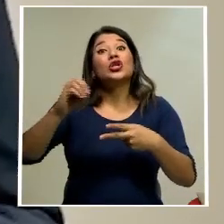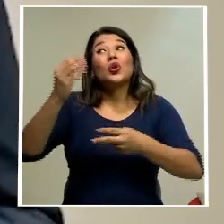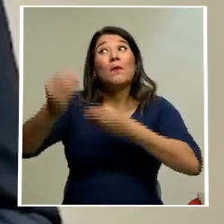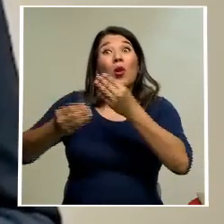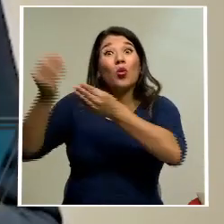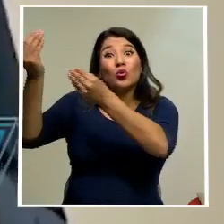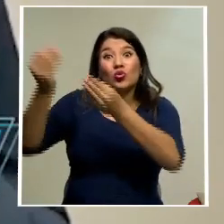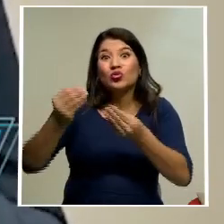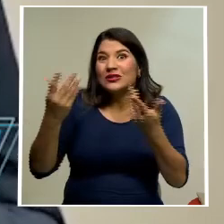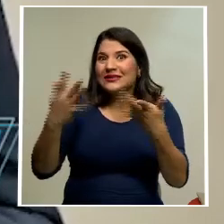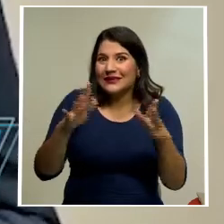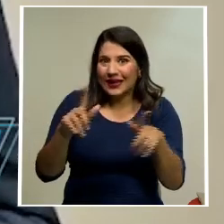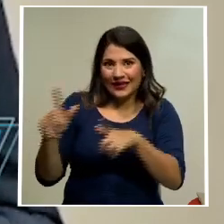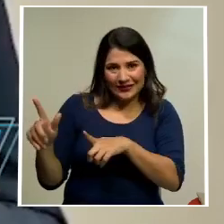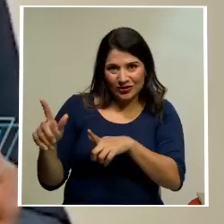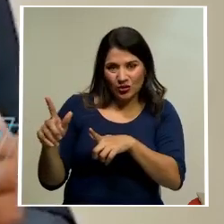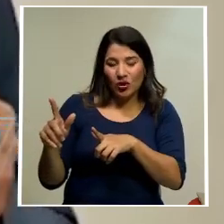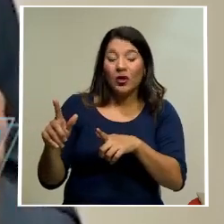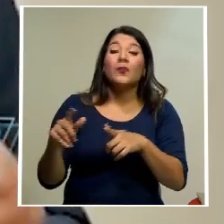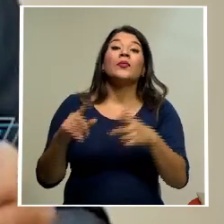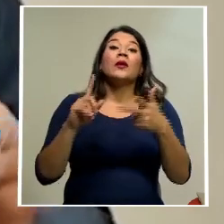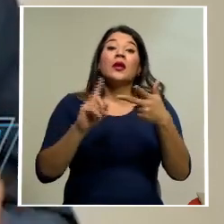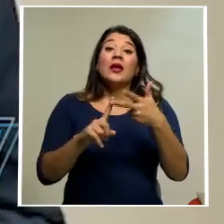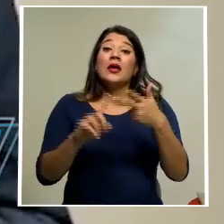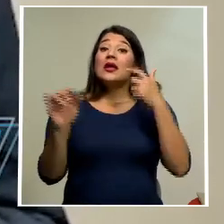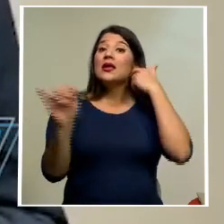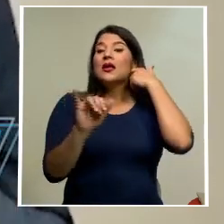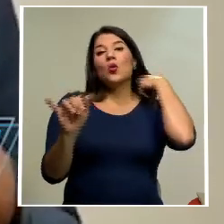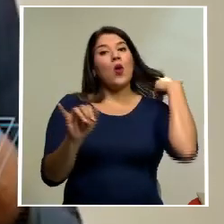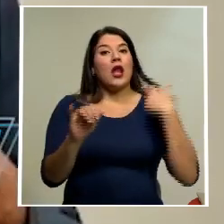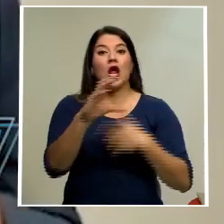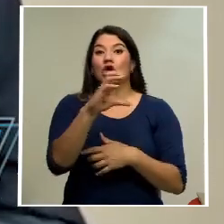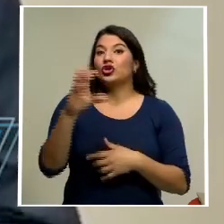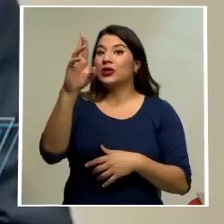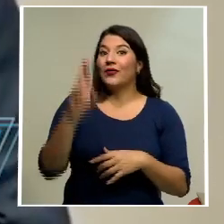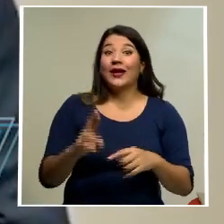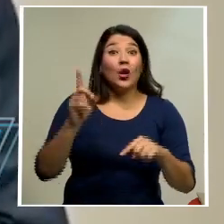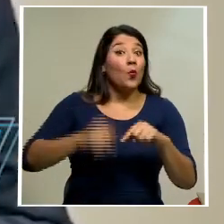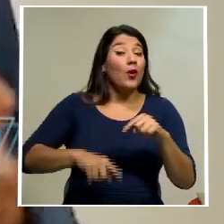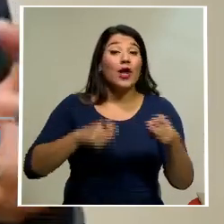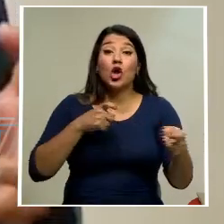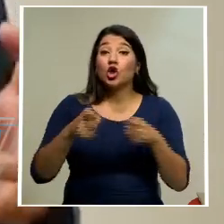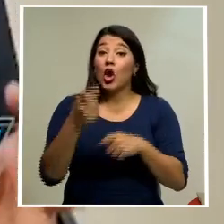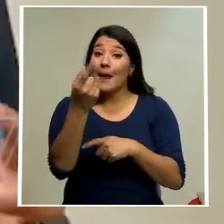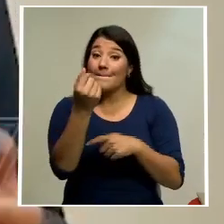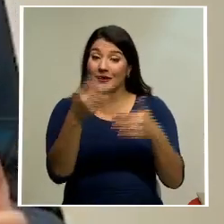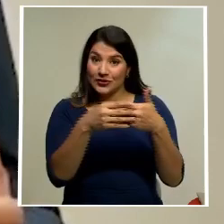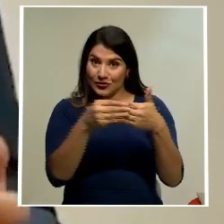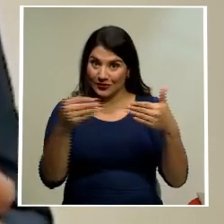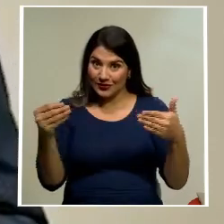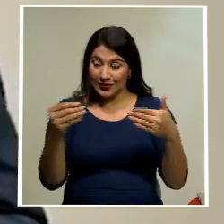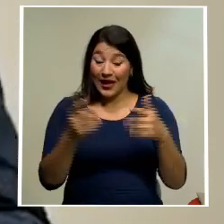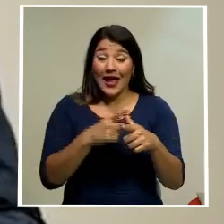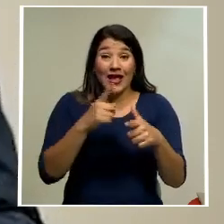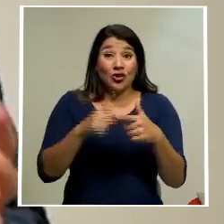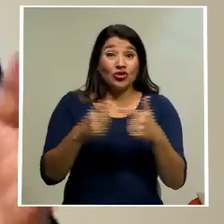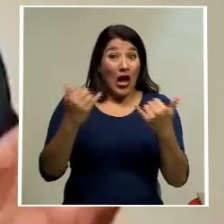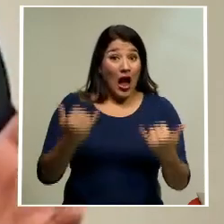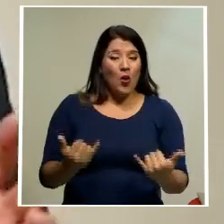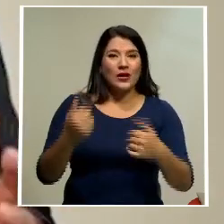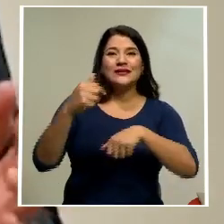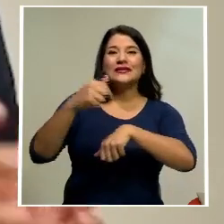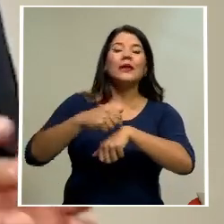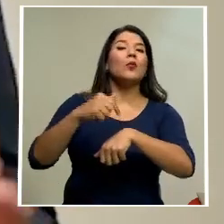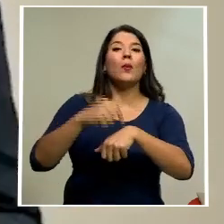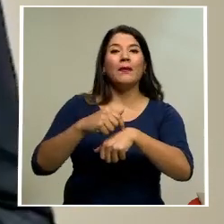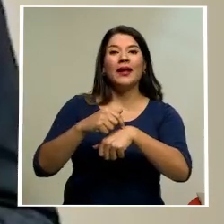otro lado, en este momento tampoco se controla el tipo de cambio. En este momento, las principales presiones que están